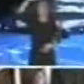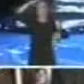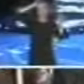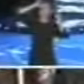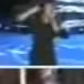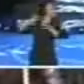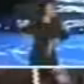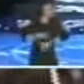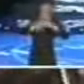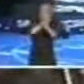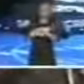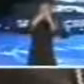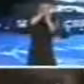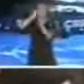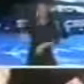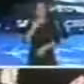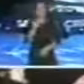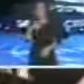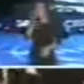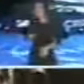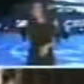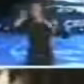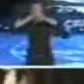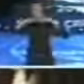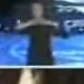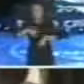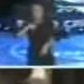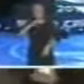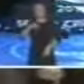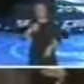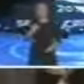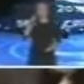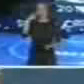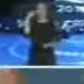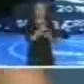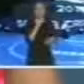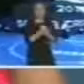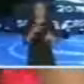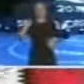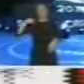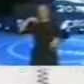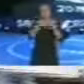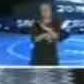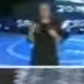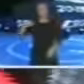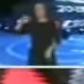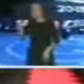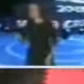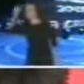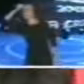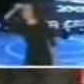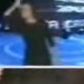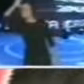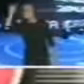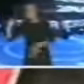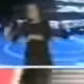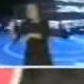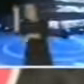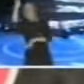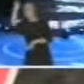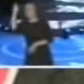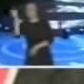tantos investigadores porque tienen comprobado que aquel pobre más lindo nunca llegará tan lejos como